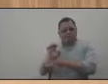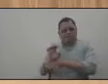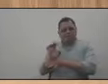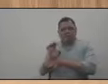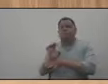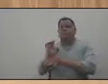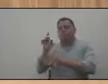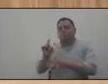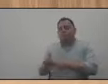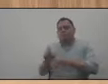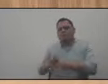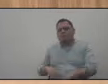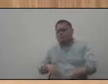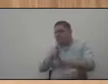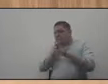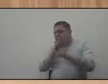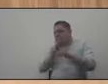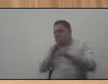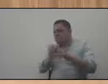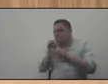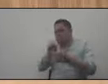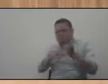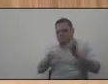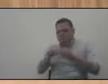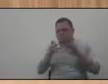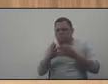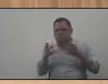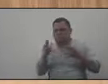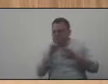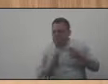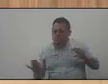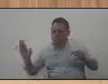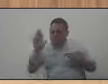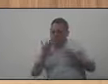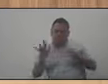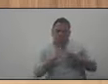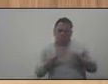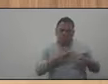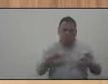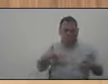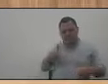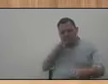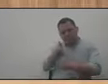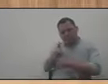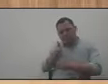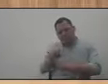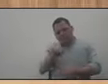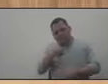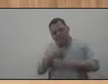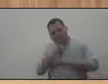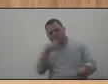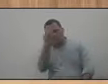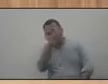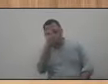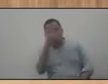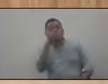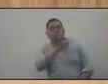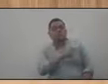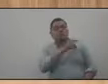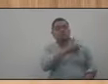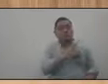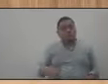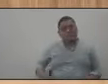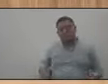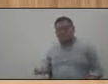a consideración al nivel nacional, a la Superintendencia Nacional de Salud, al Ministerio de la Protección Social y a la Presidencia